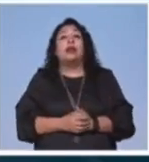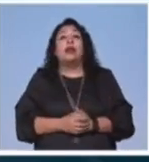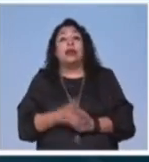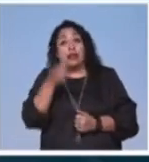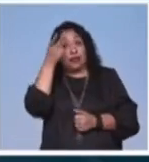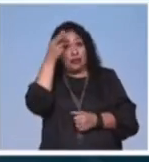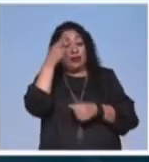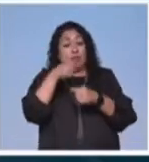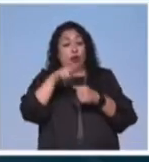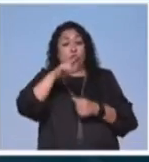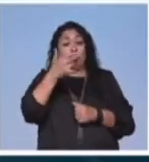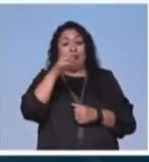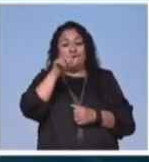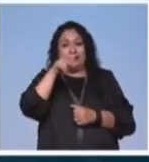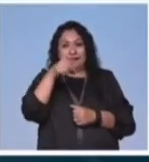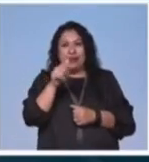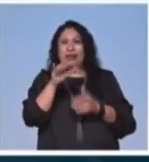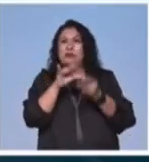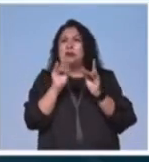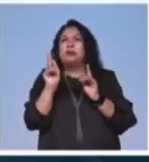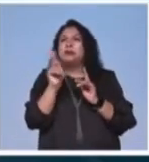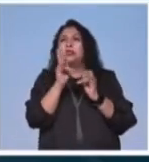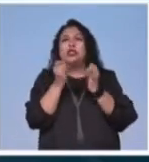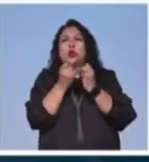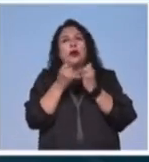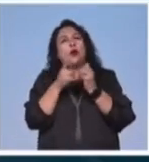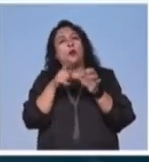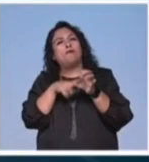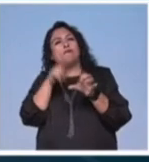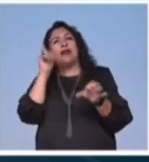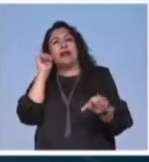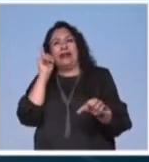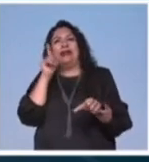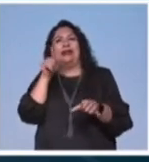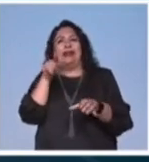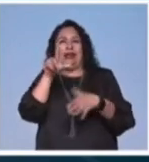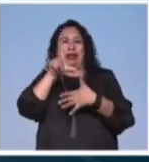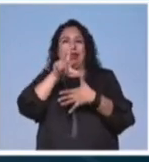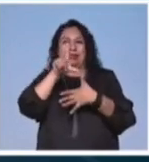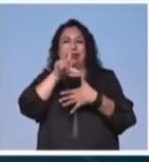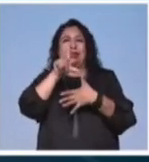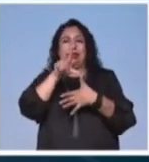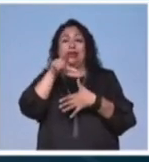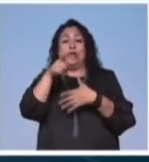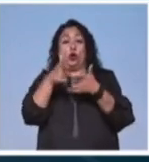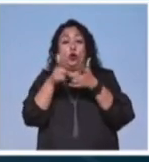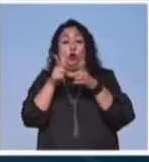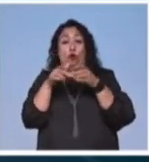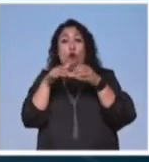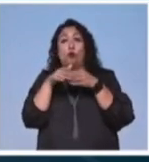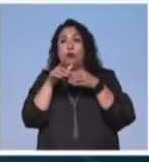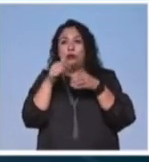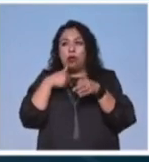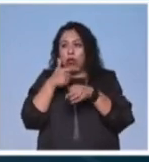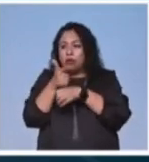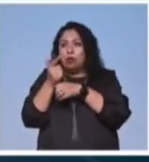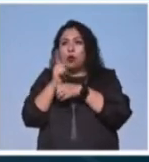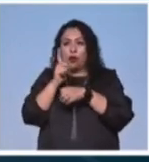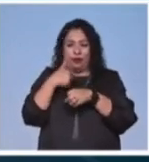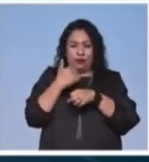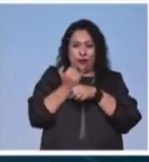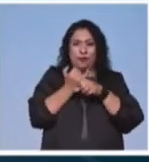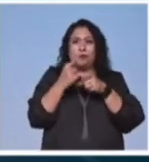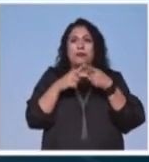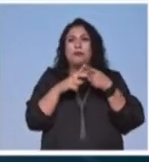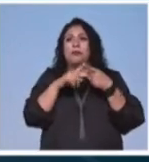La directora de Yanga nos habla de casos similares de emancipación de cimarrones en América Latina que encontró durante su investigación, como